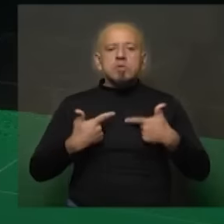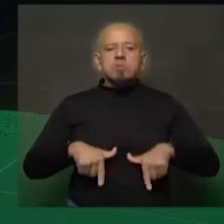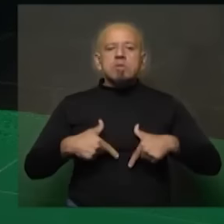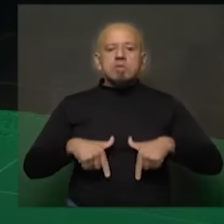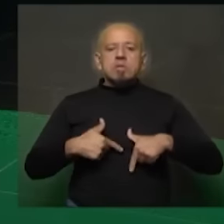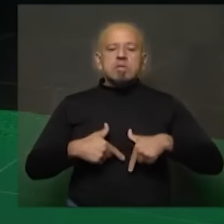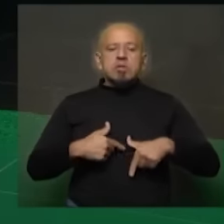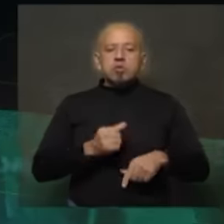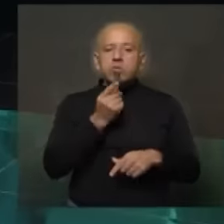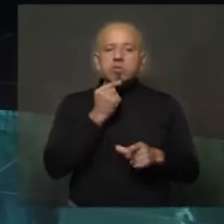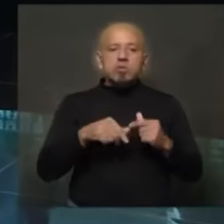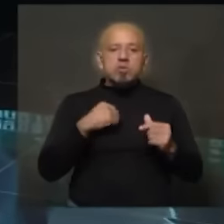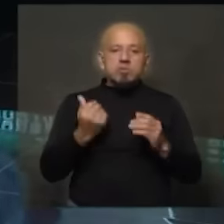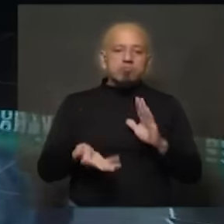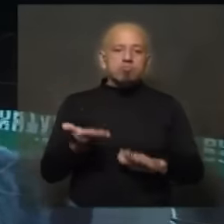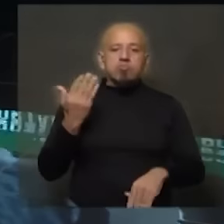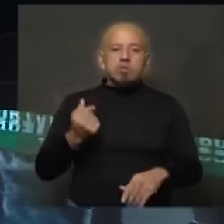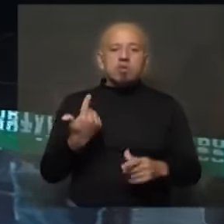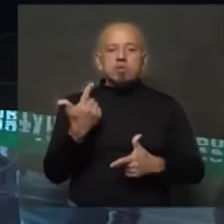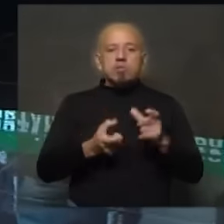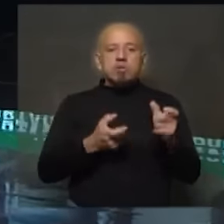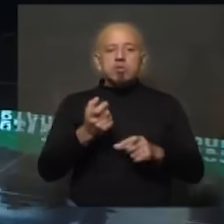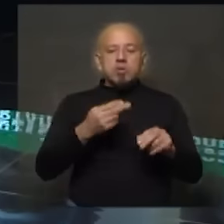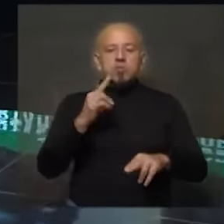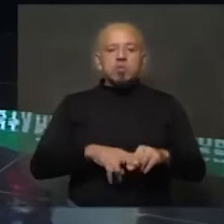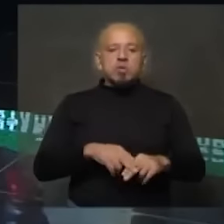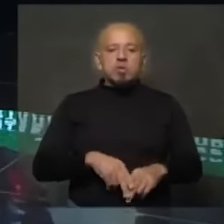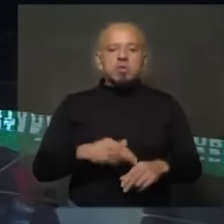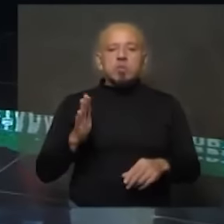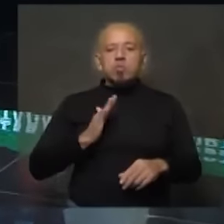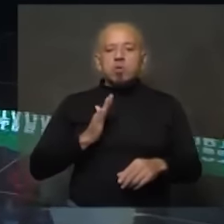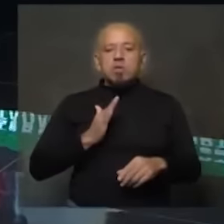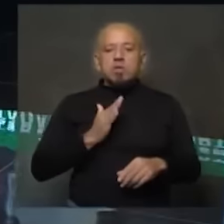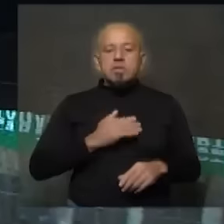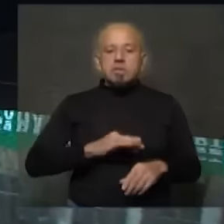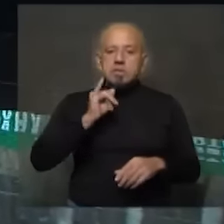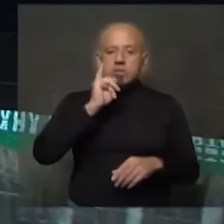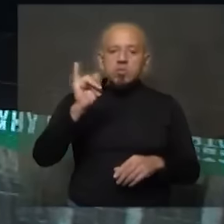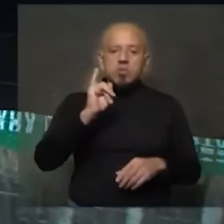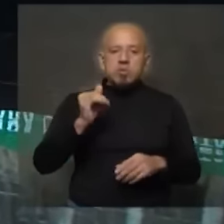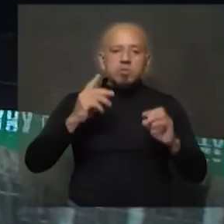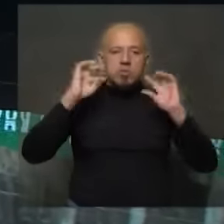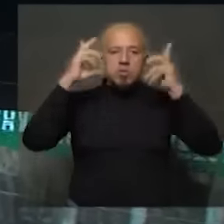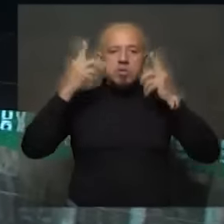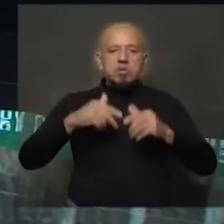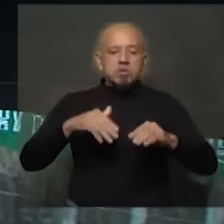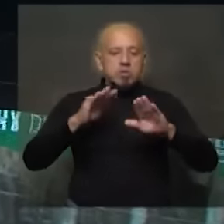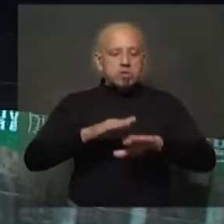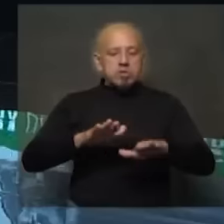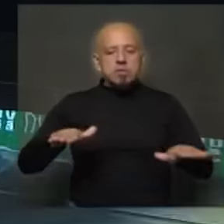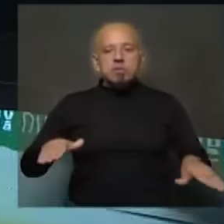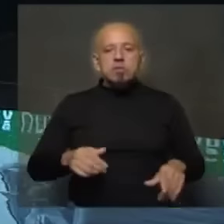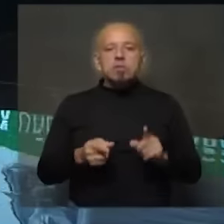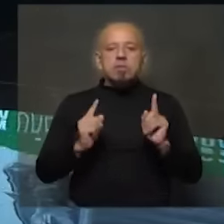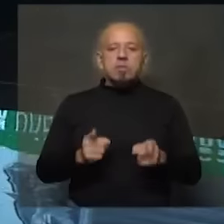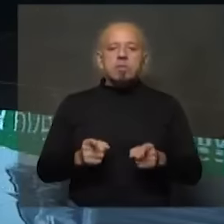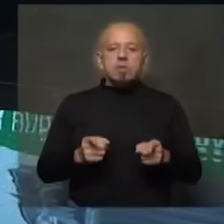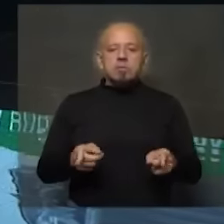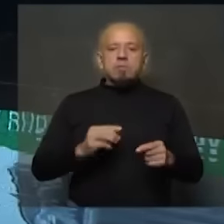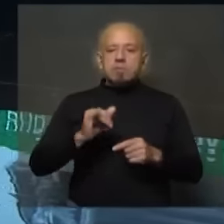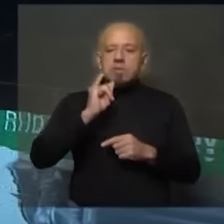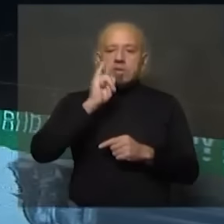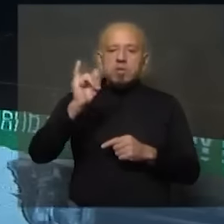en 2023 aumentaron los homicidios de mujeres y las denuncias por violencia hacia niños y niñas. Además, las